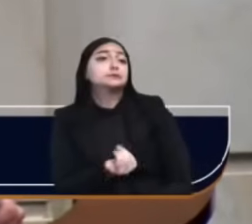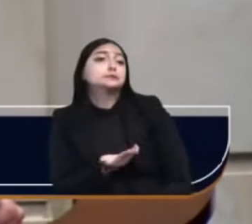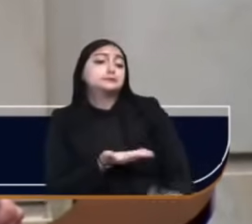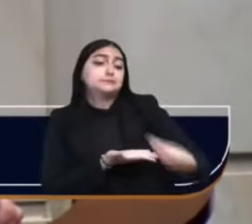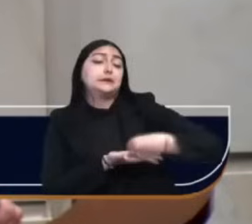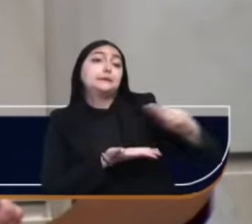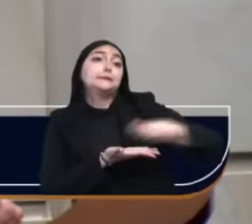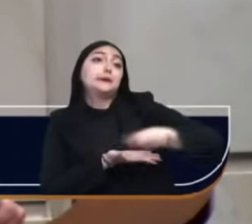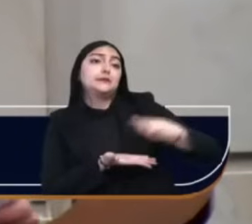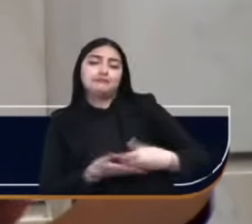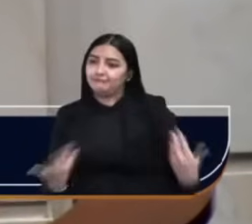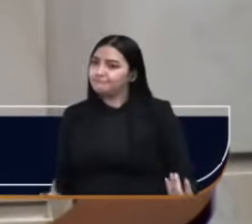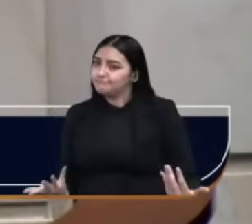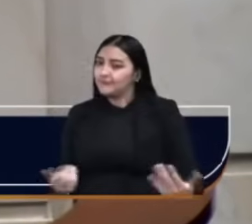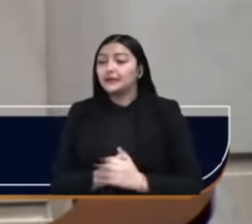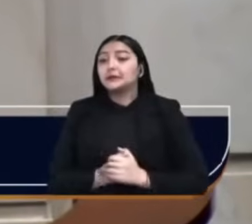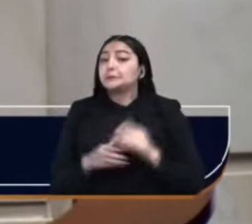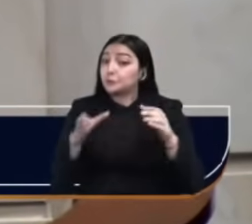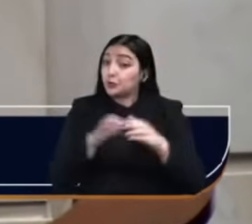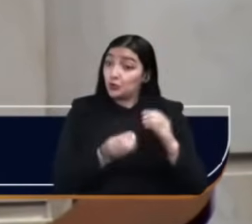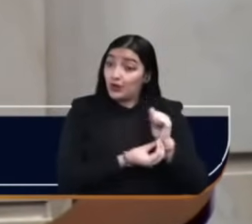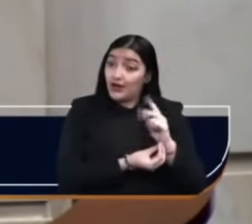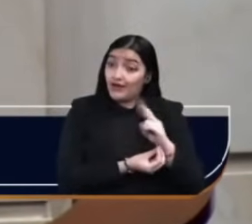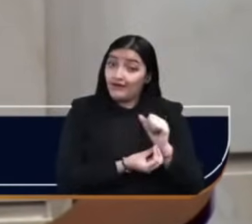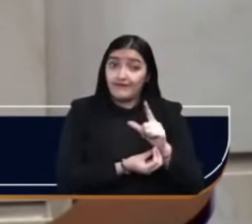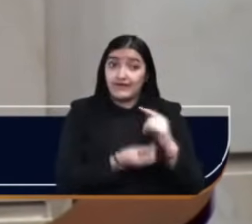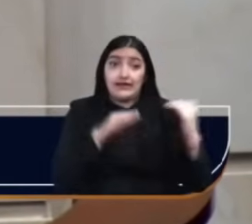facturando. Es decir, que el Grupo Aval,